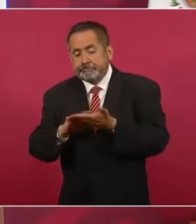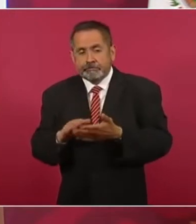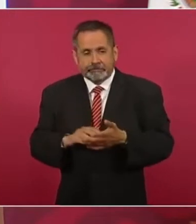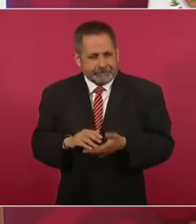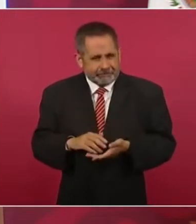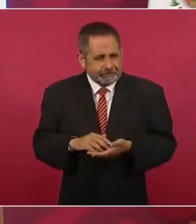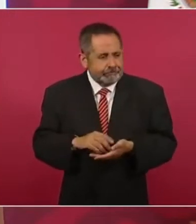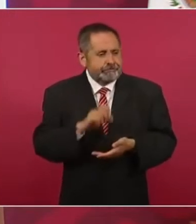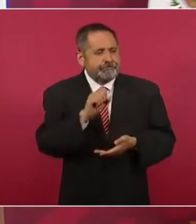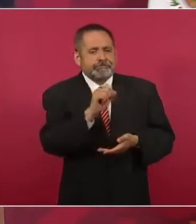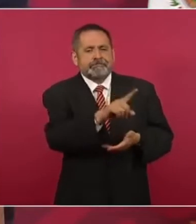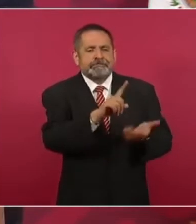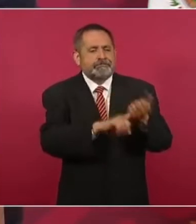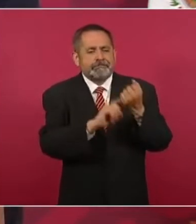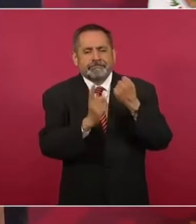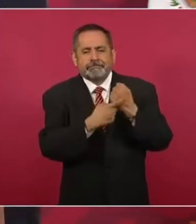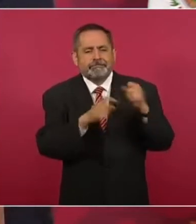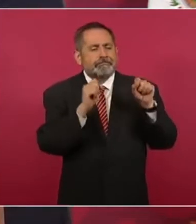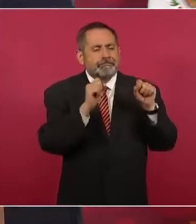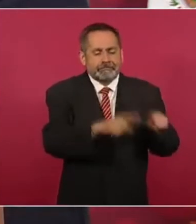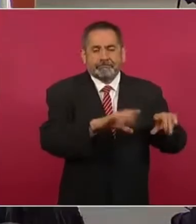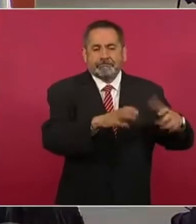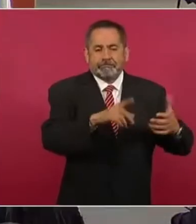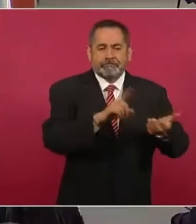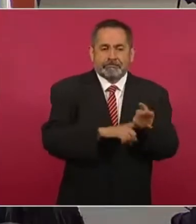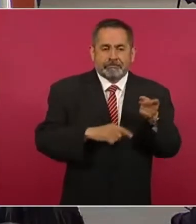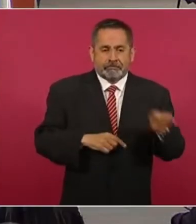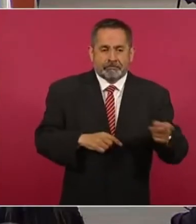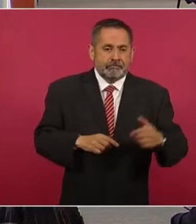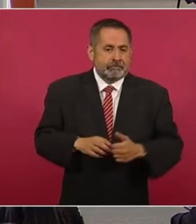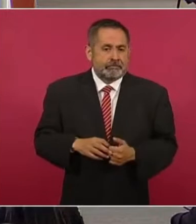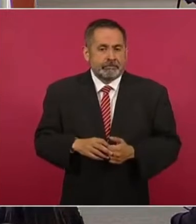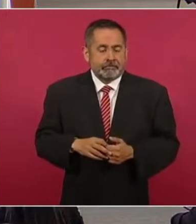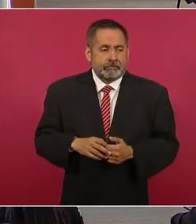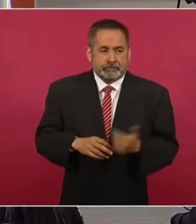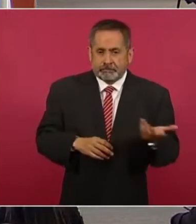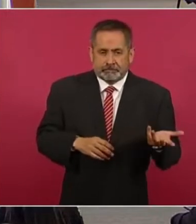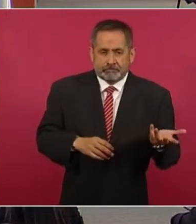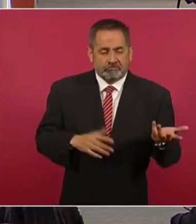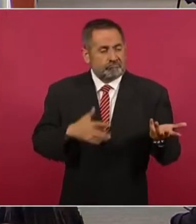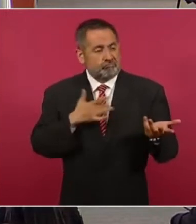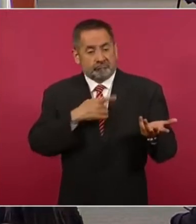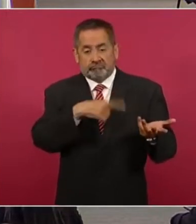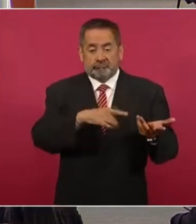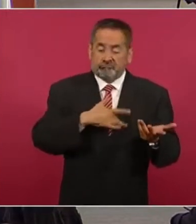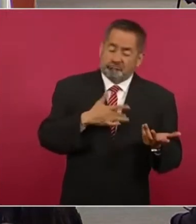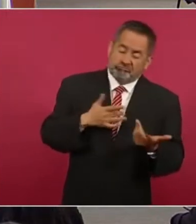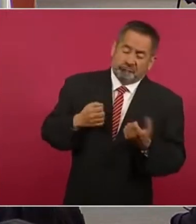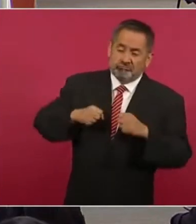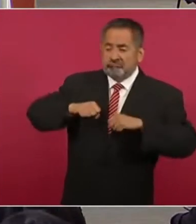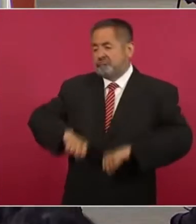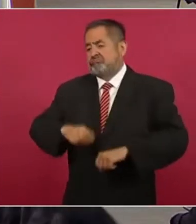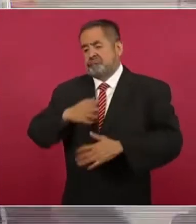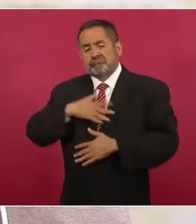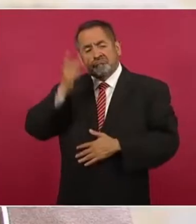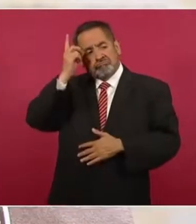Pero son los mismos que aquí pues se sentían los